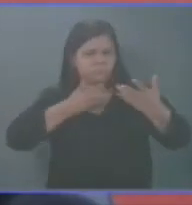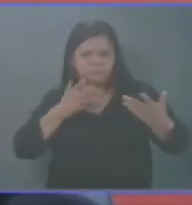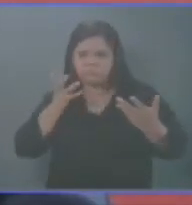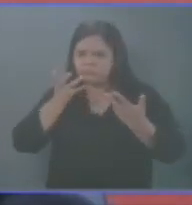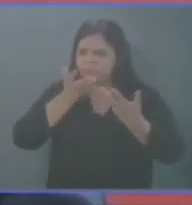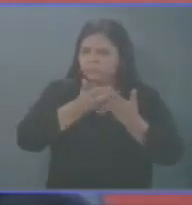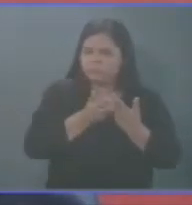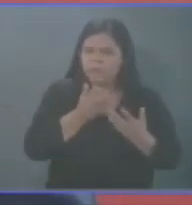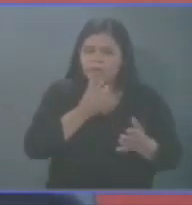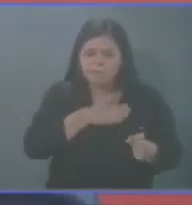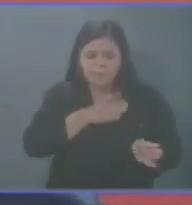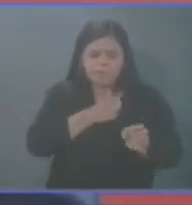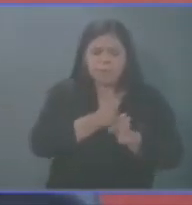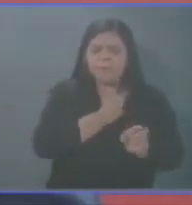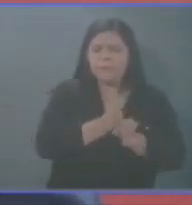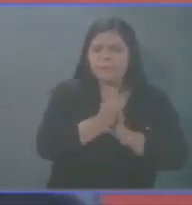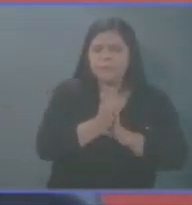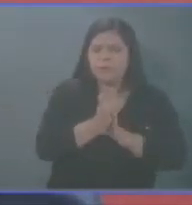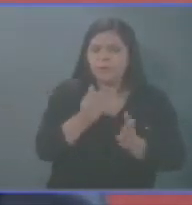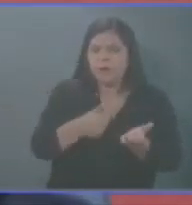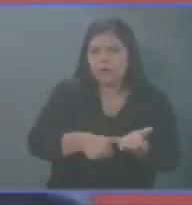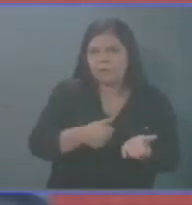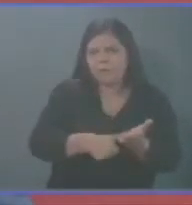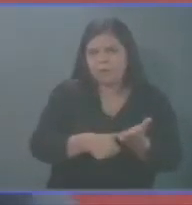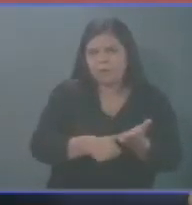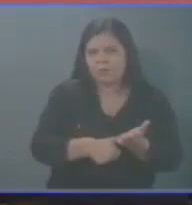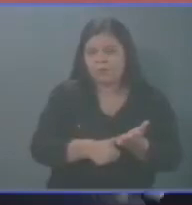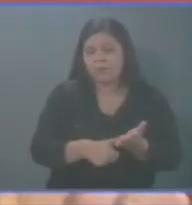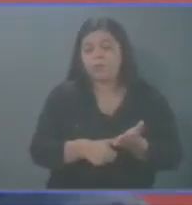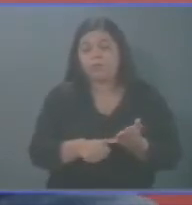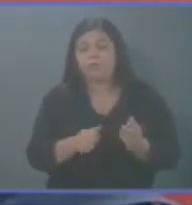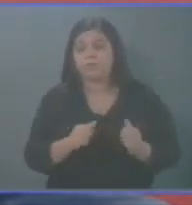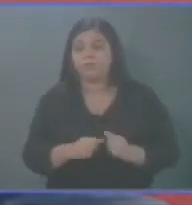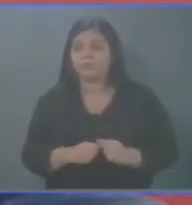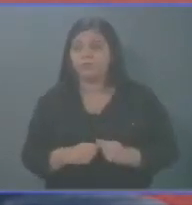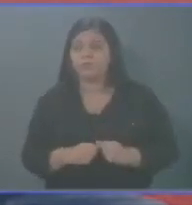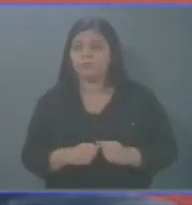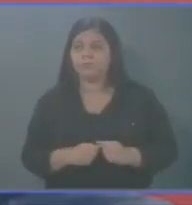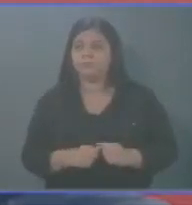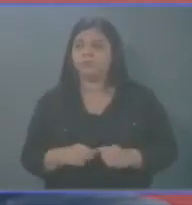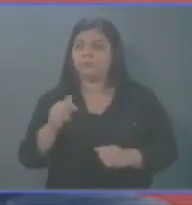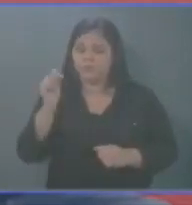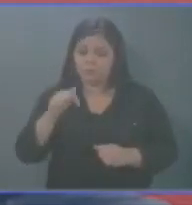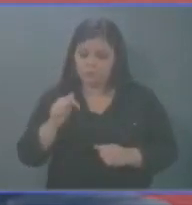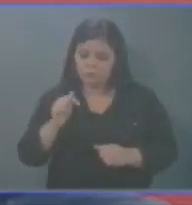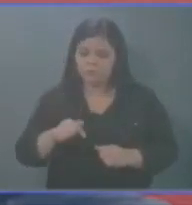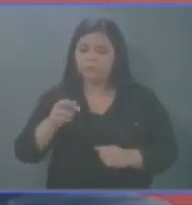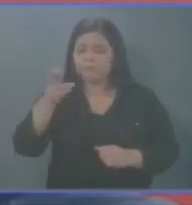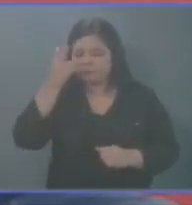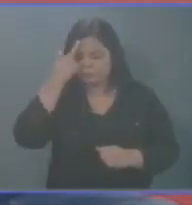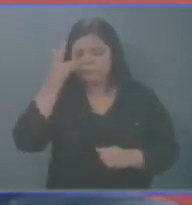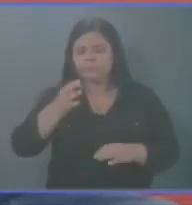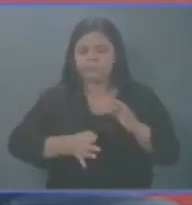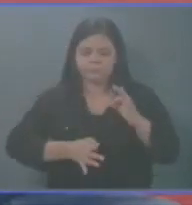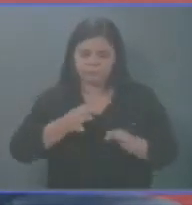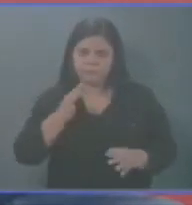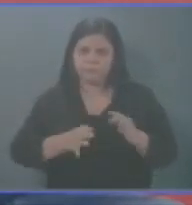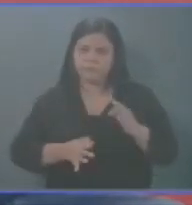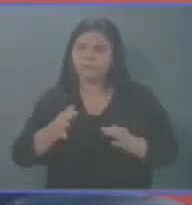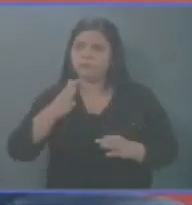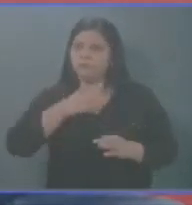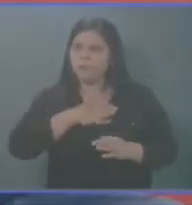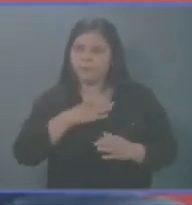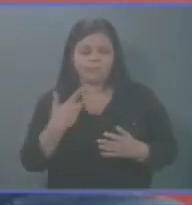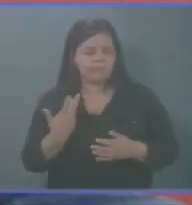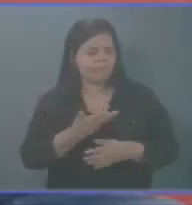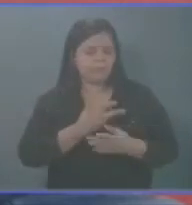apegado a mi carrera, a mi profesión. Antes que diputado soy abogado de la República y esta es una causa justa en la cual yo